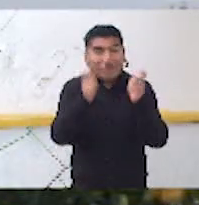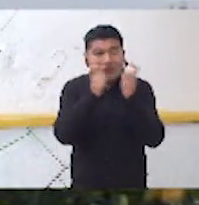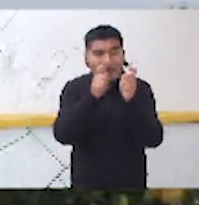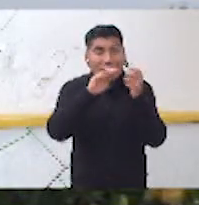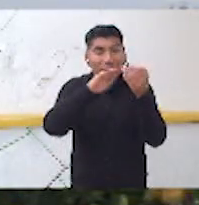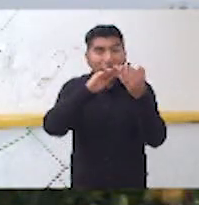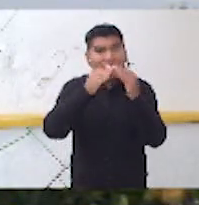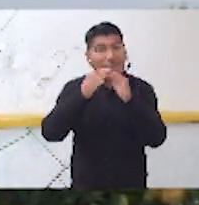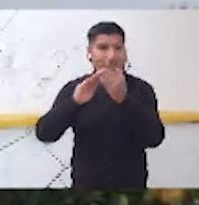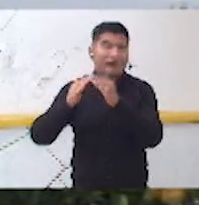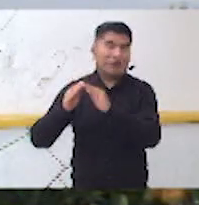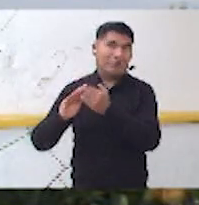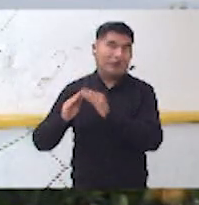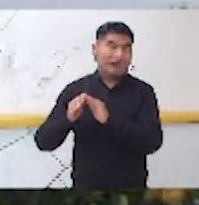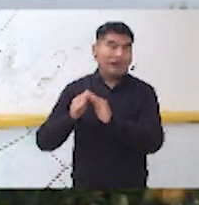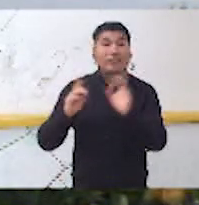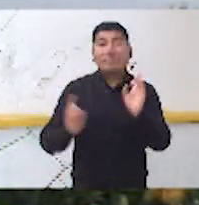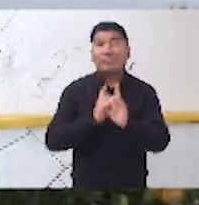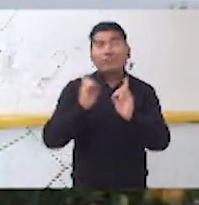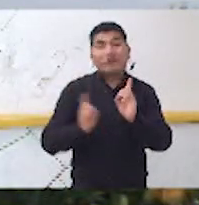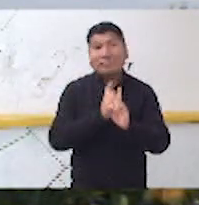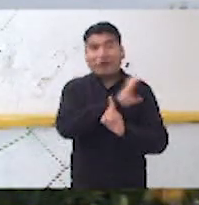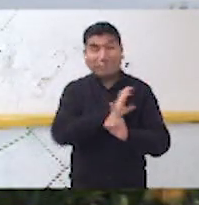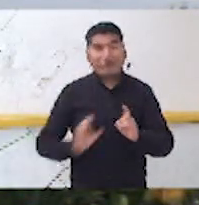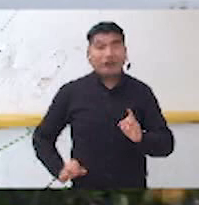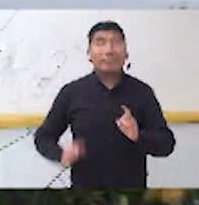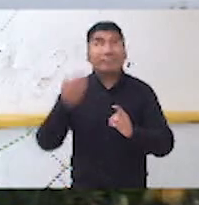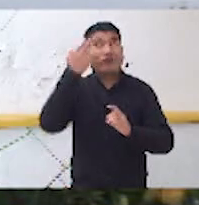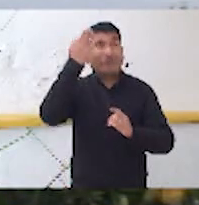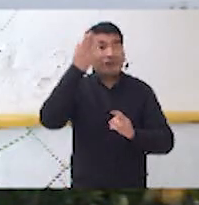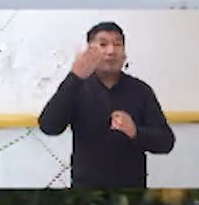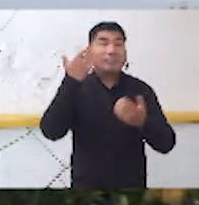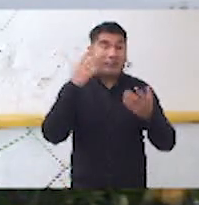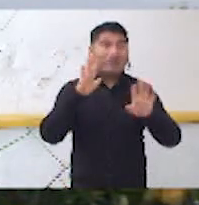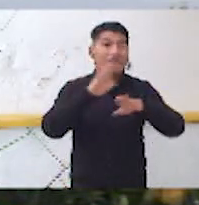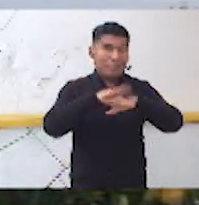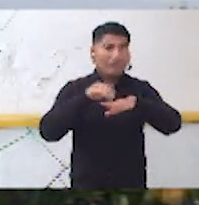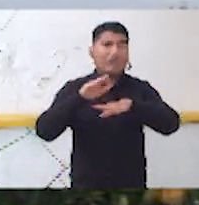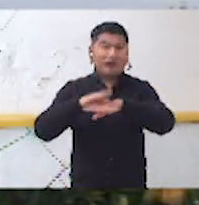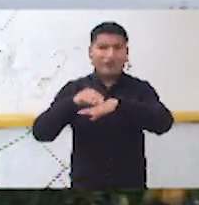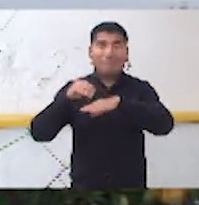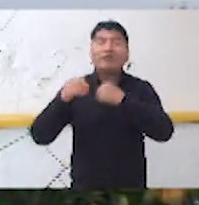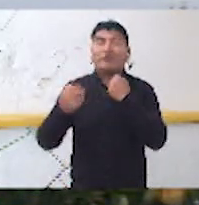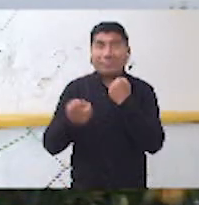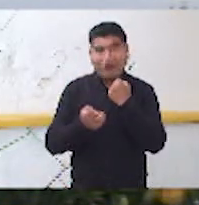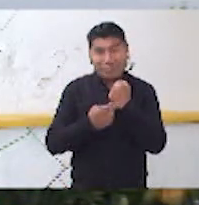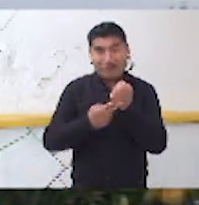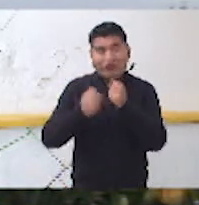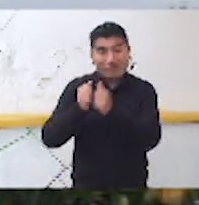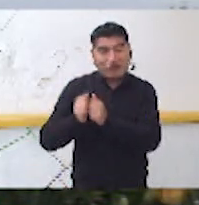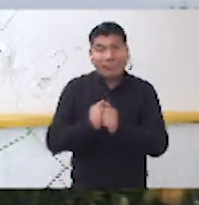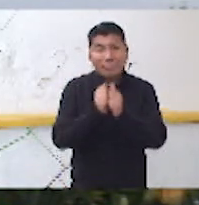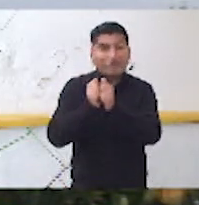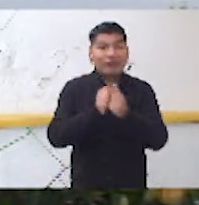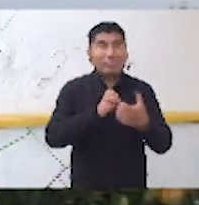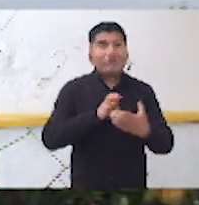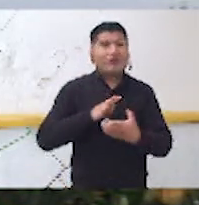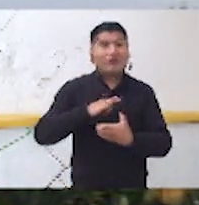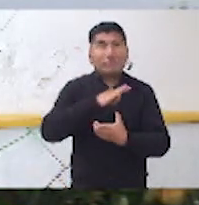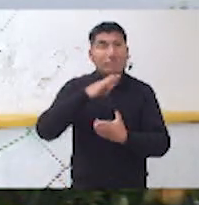comunidad. Los discípulos de Cristo estamos llamados a conservar la unidad del